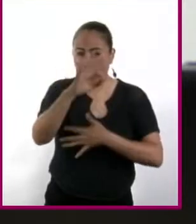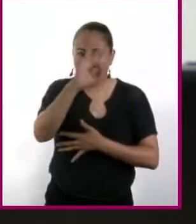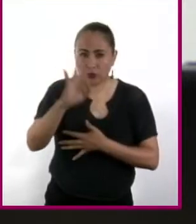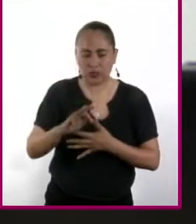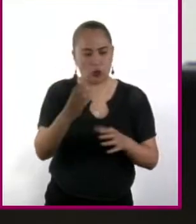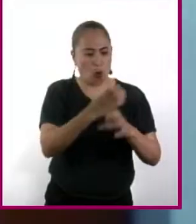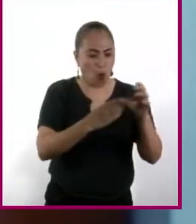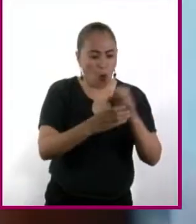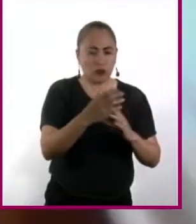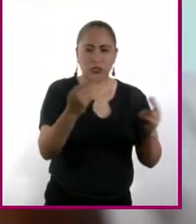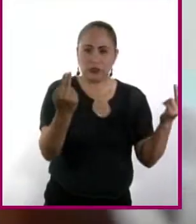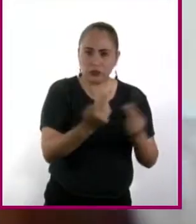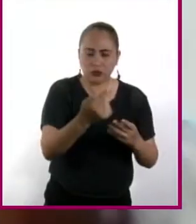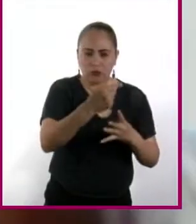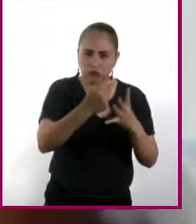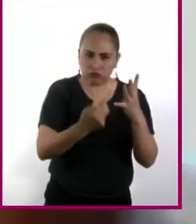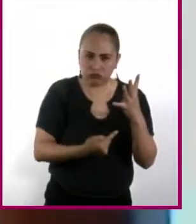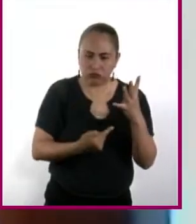oficialmente la